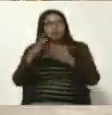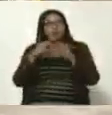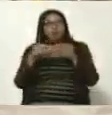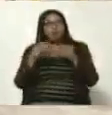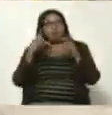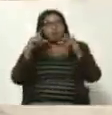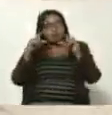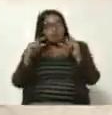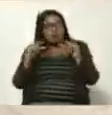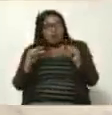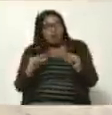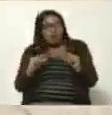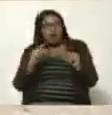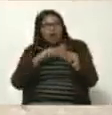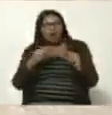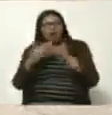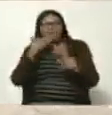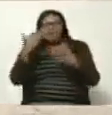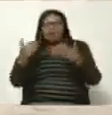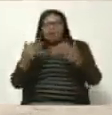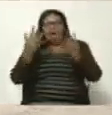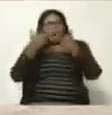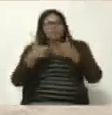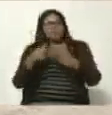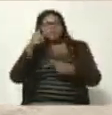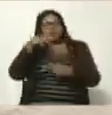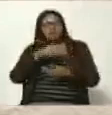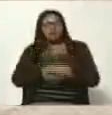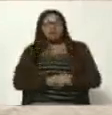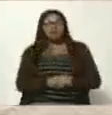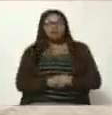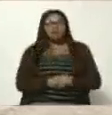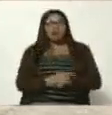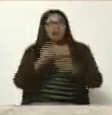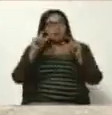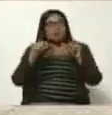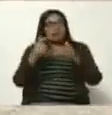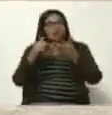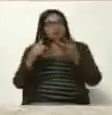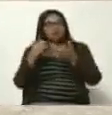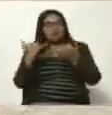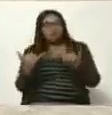precios bajen y les exige a estas empresas también abaratar los costos.